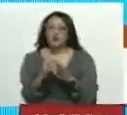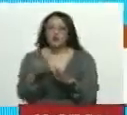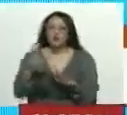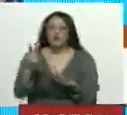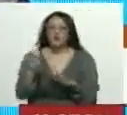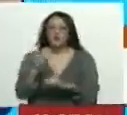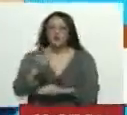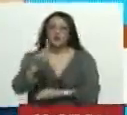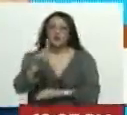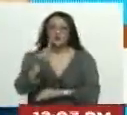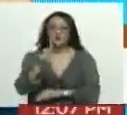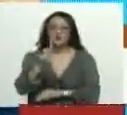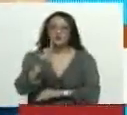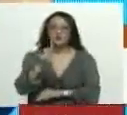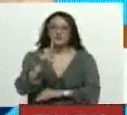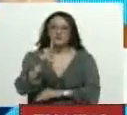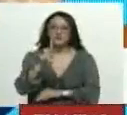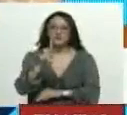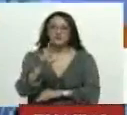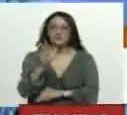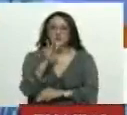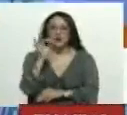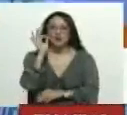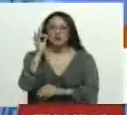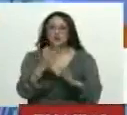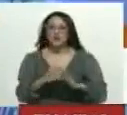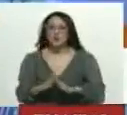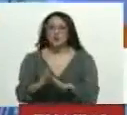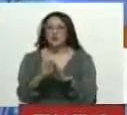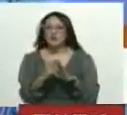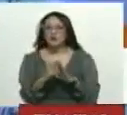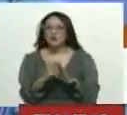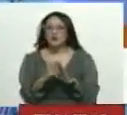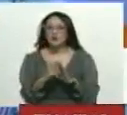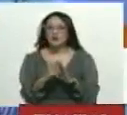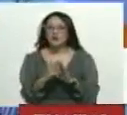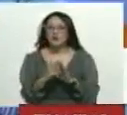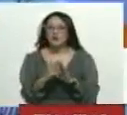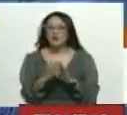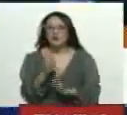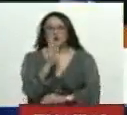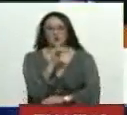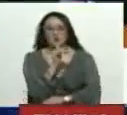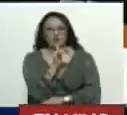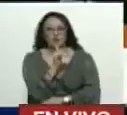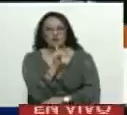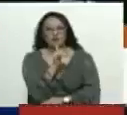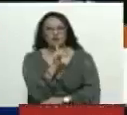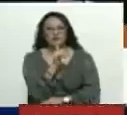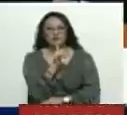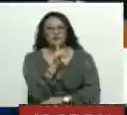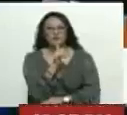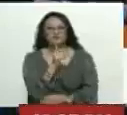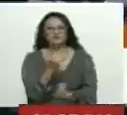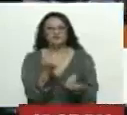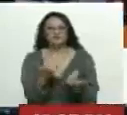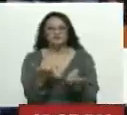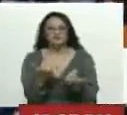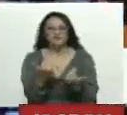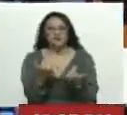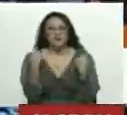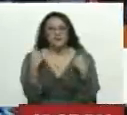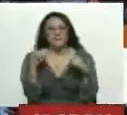que en un sector donde no hay consejo comunales activos donde la comuna no está constituida Y eso es en la